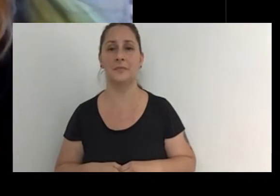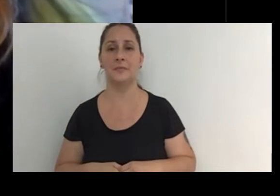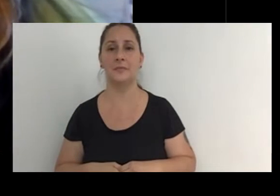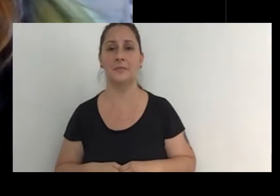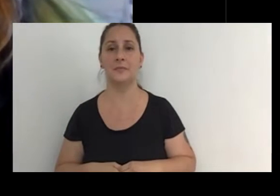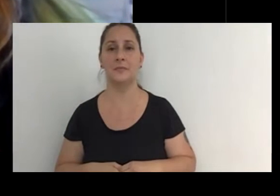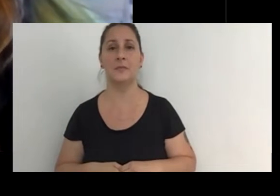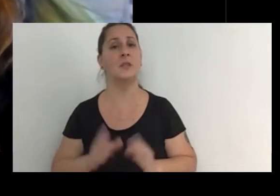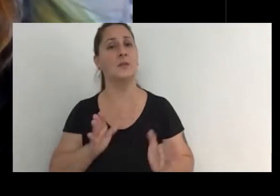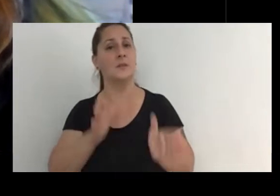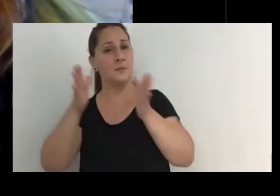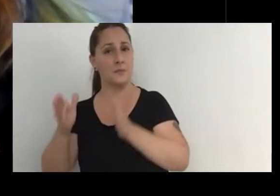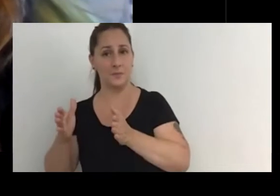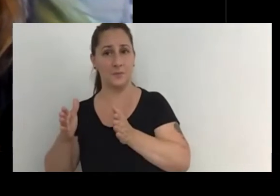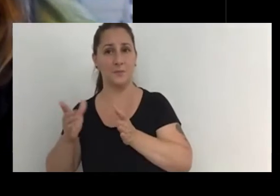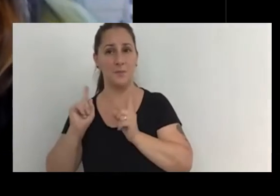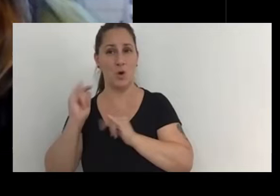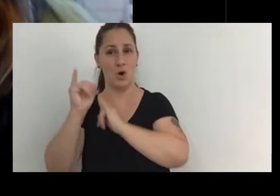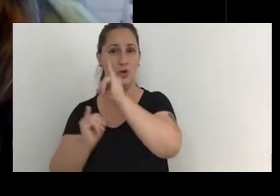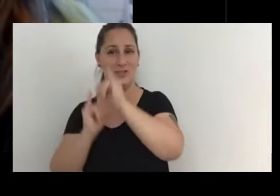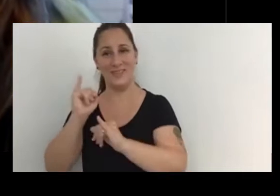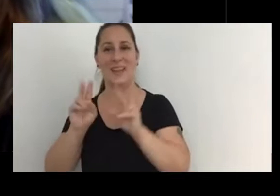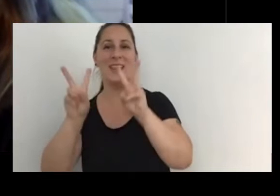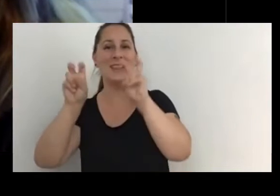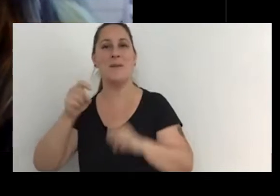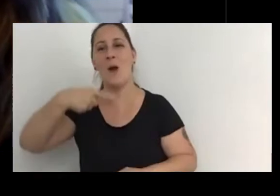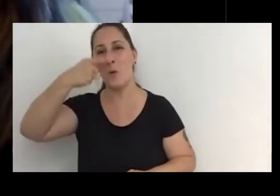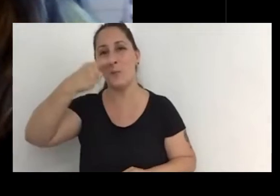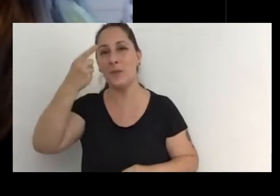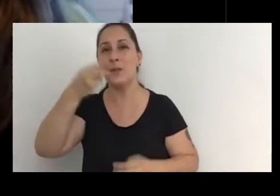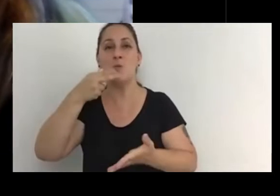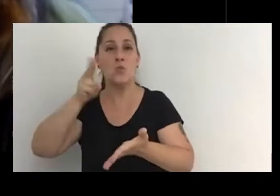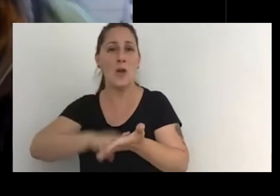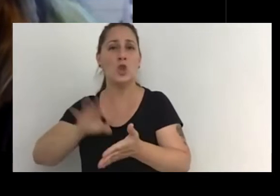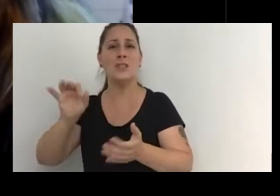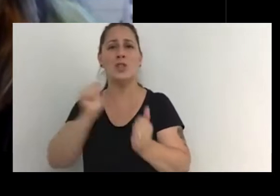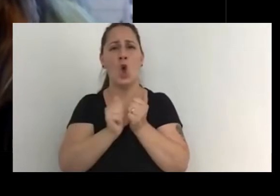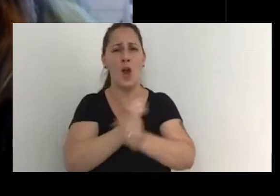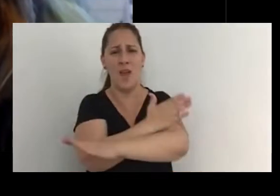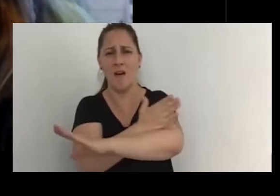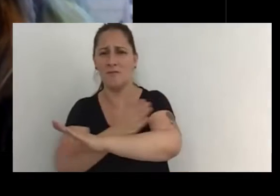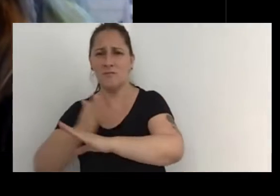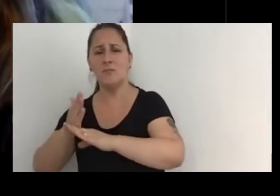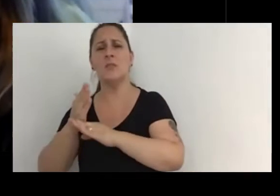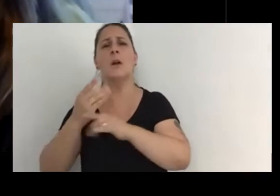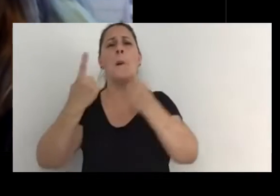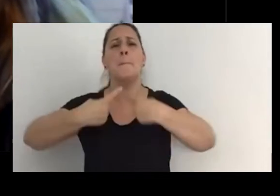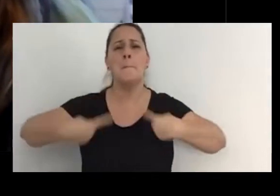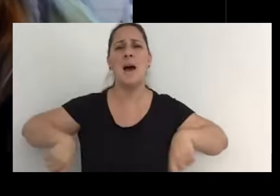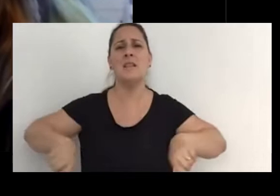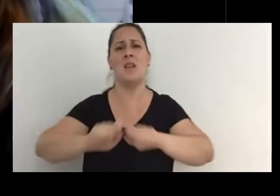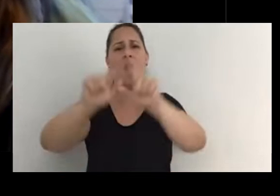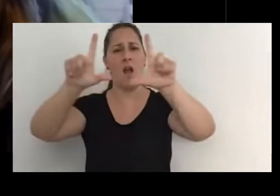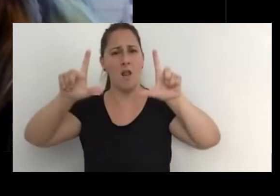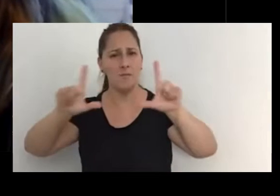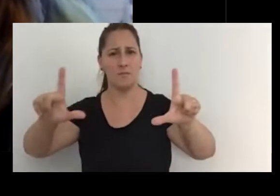pasaremos al tema, como les conté, sobre las curiosidades de los impuestos a lo largo de la historia. Se compartirá material ilustrativo de apoyo visual, el